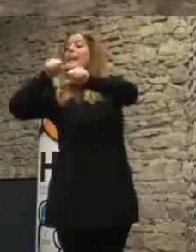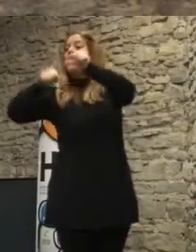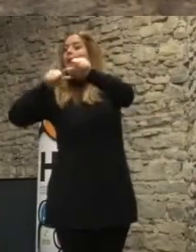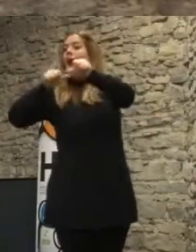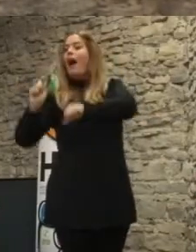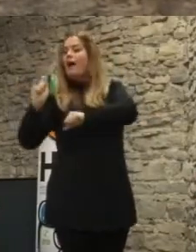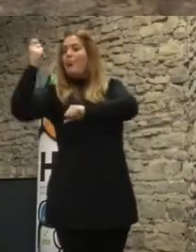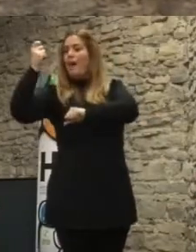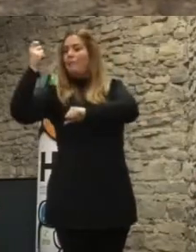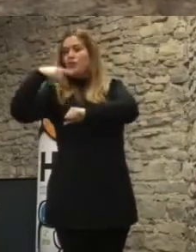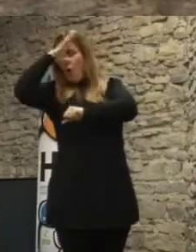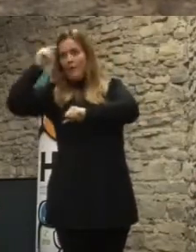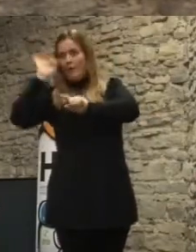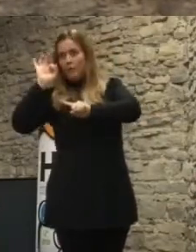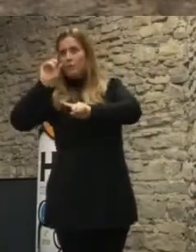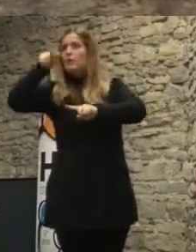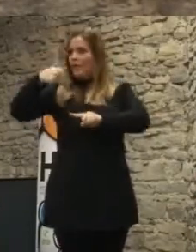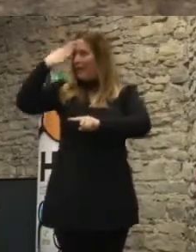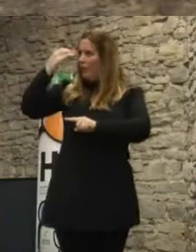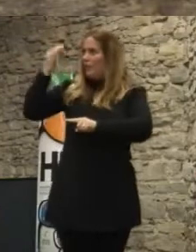de que llevamos 120 años sin ganarla, ¿no?